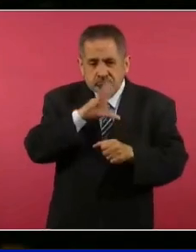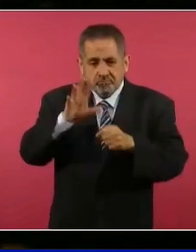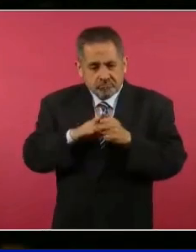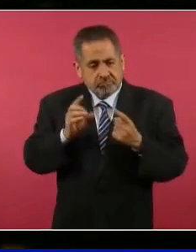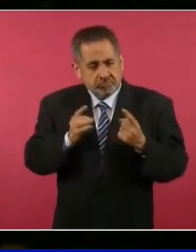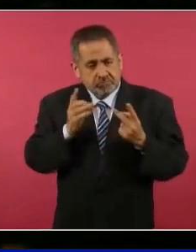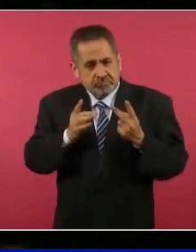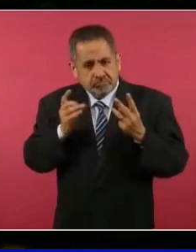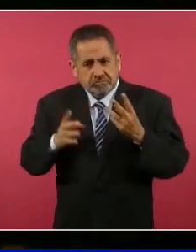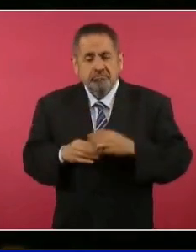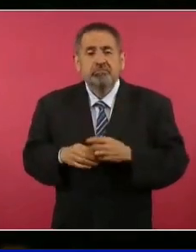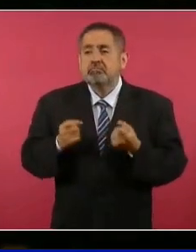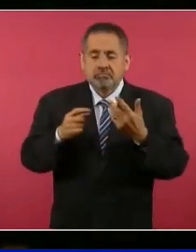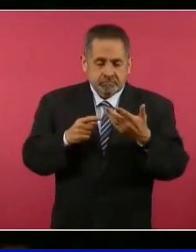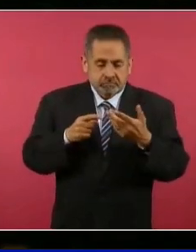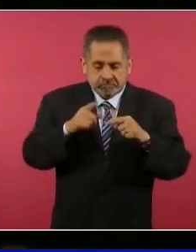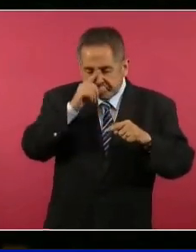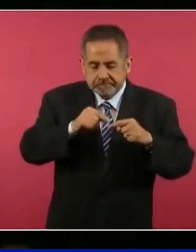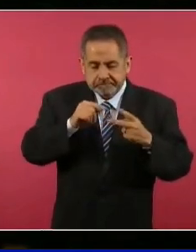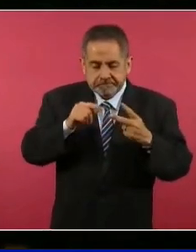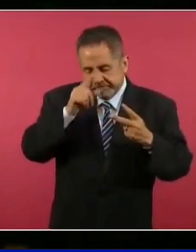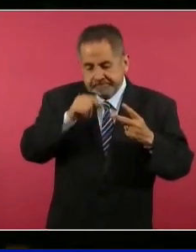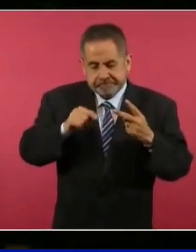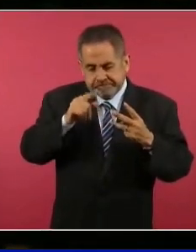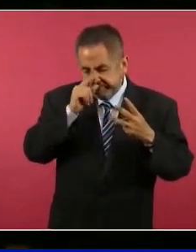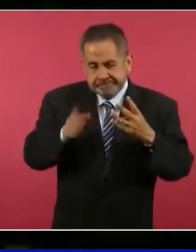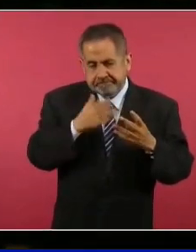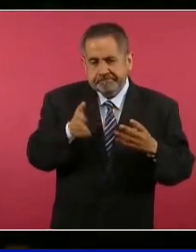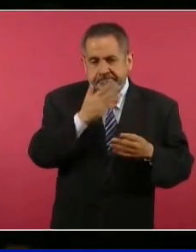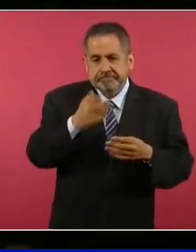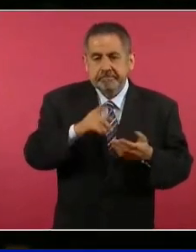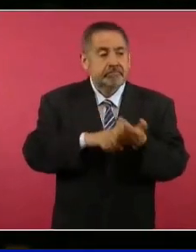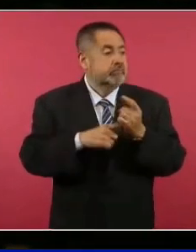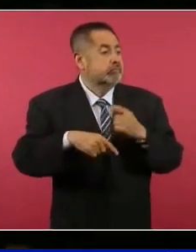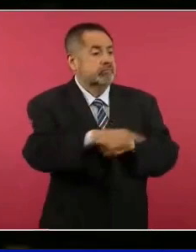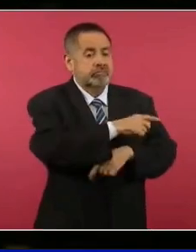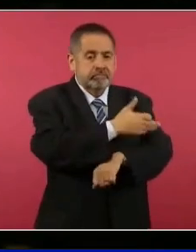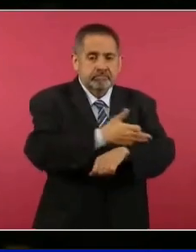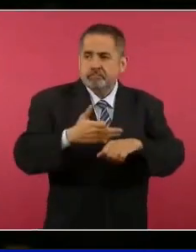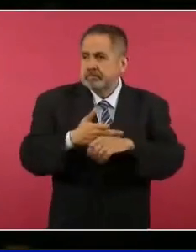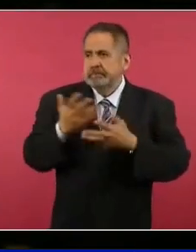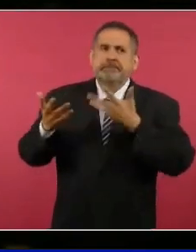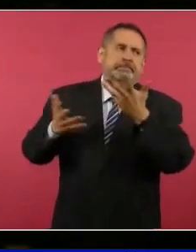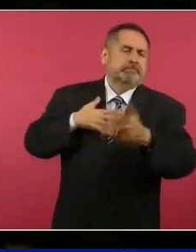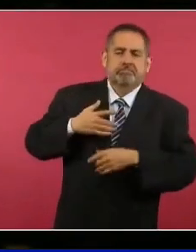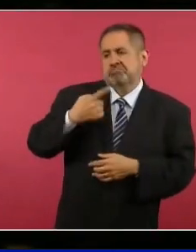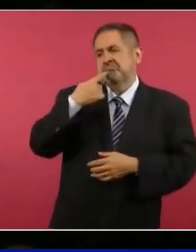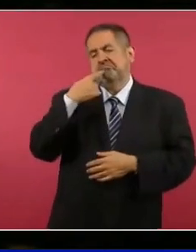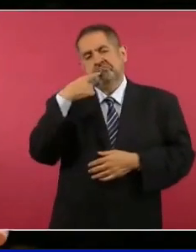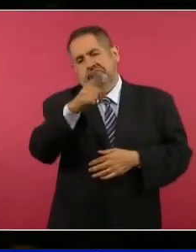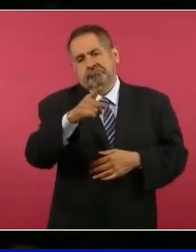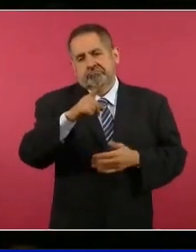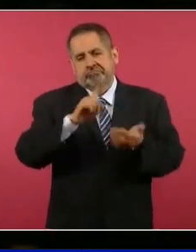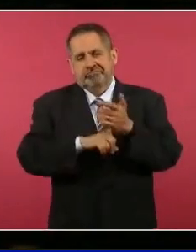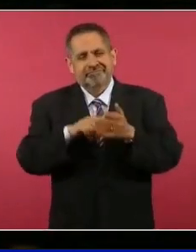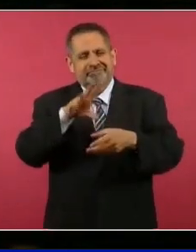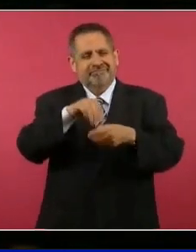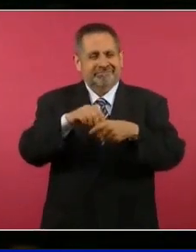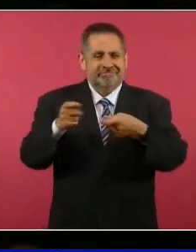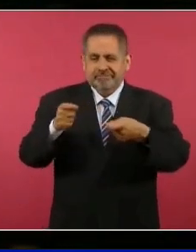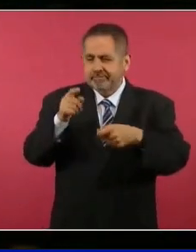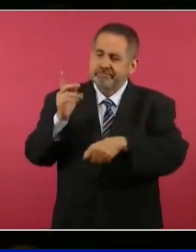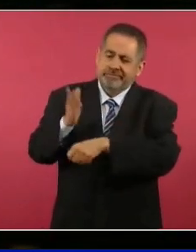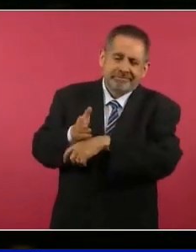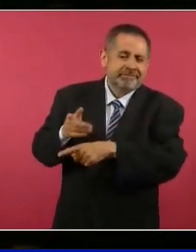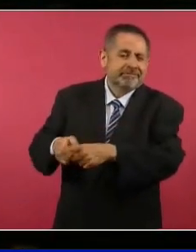entonces cometen omisiones. Y entonces las familias desesperadas van y los denuncian ante los órganos internos de control,